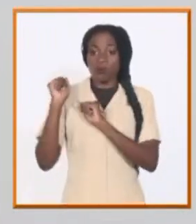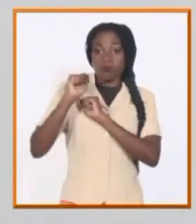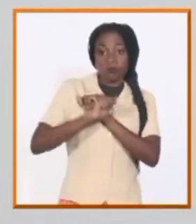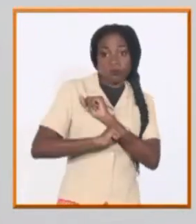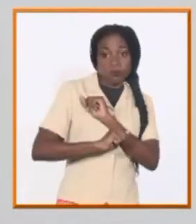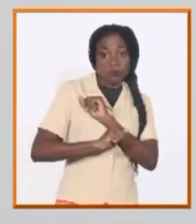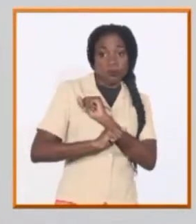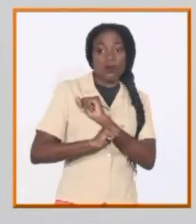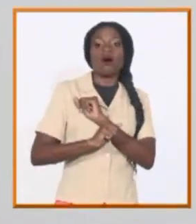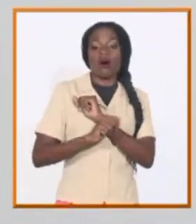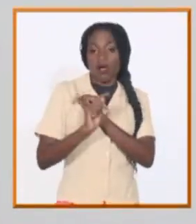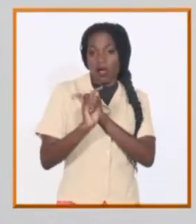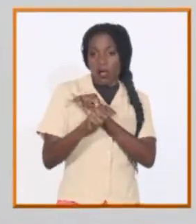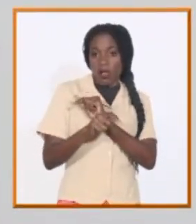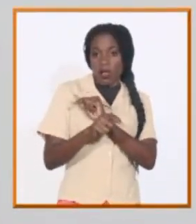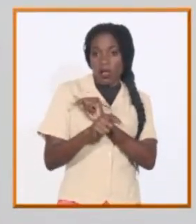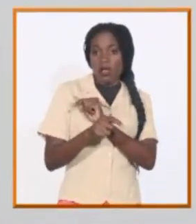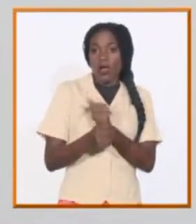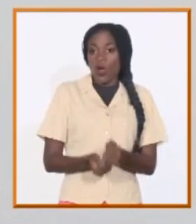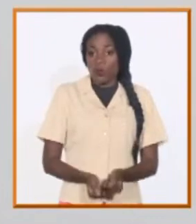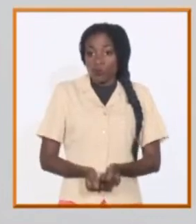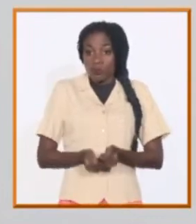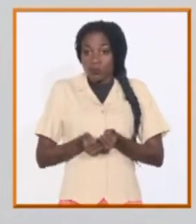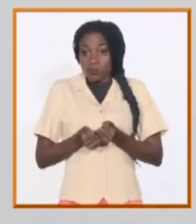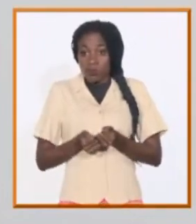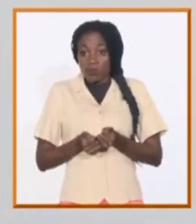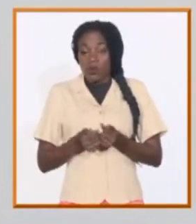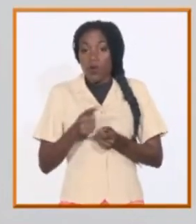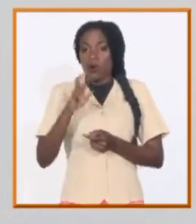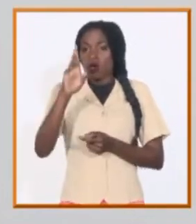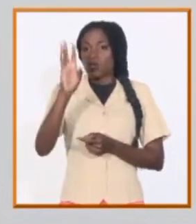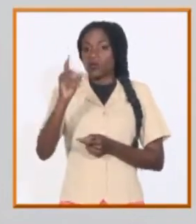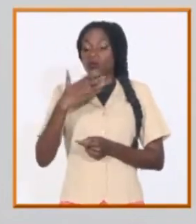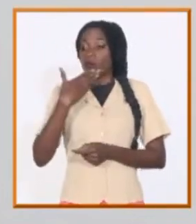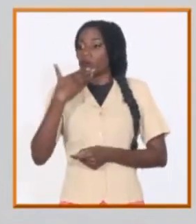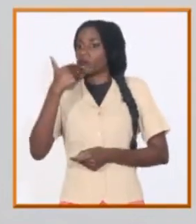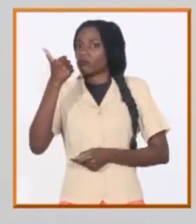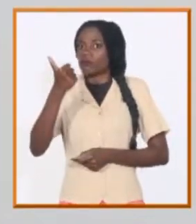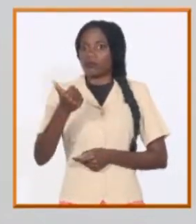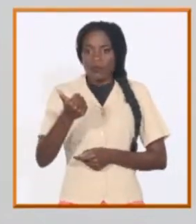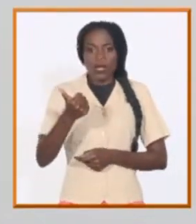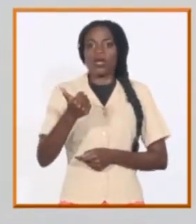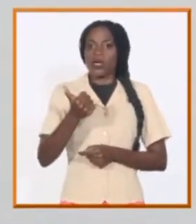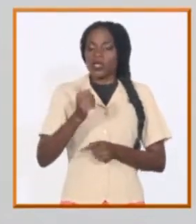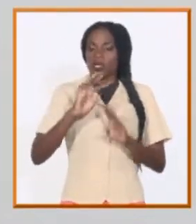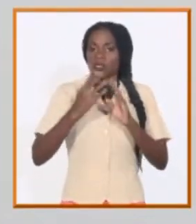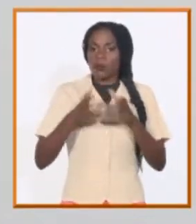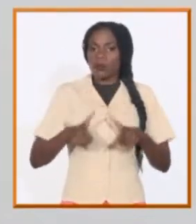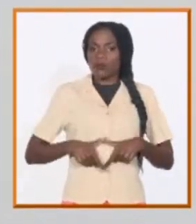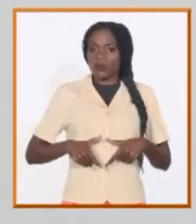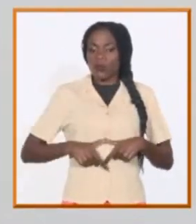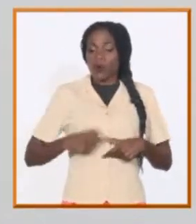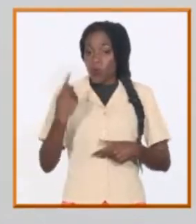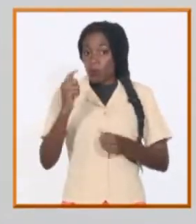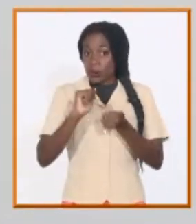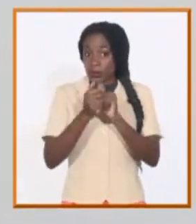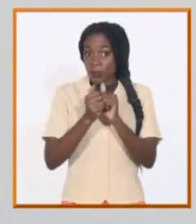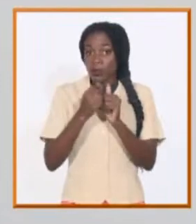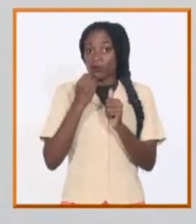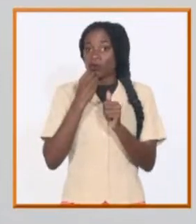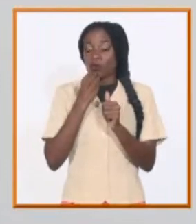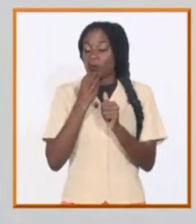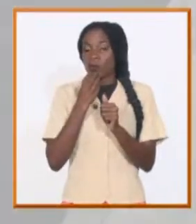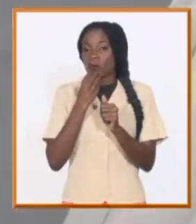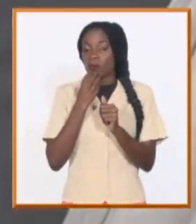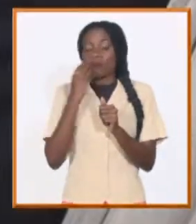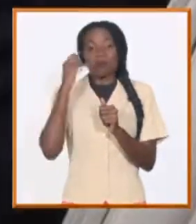Bueno, las luchas tienen un resultado sobresaliente que era uno de los deportes que se esperaba fuera de los de